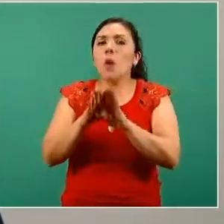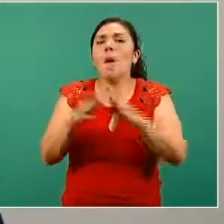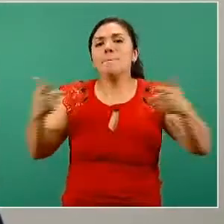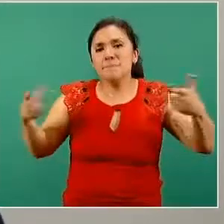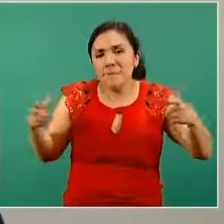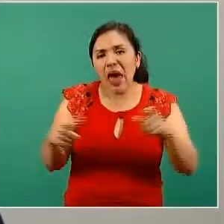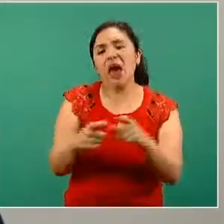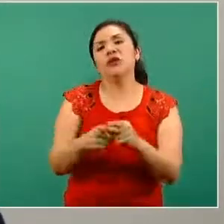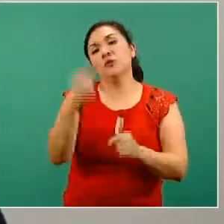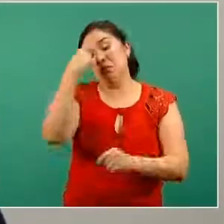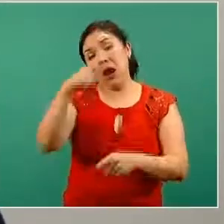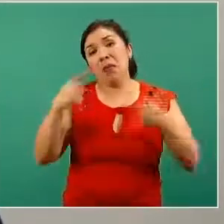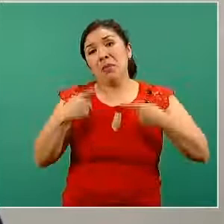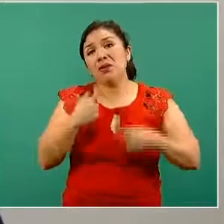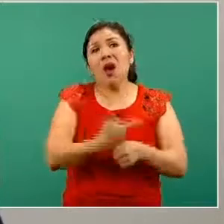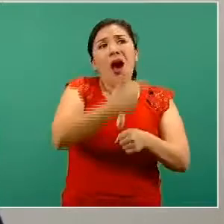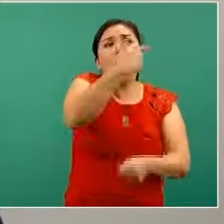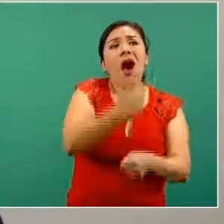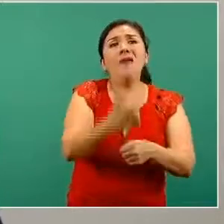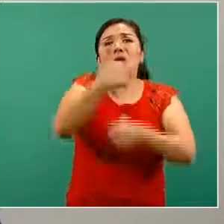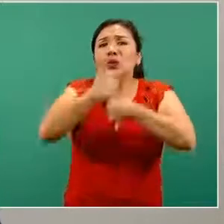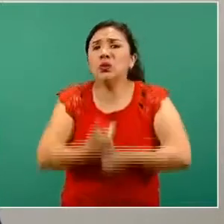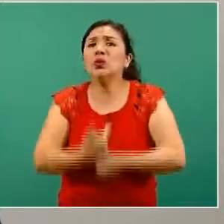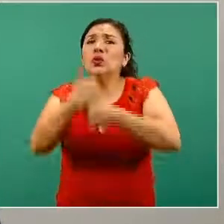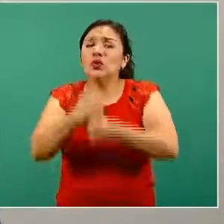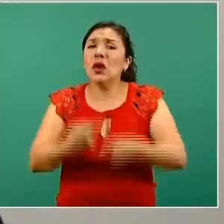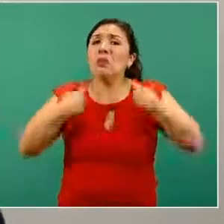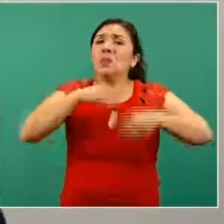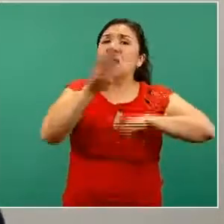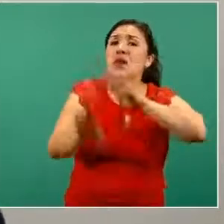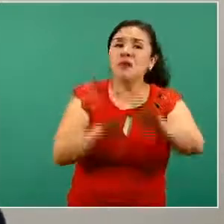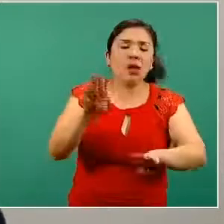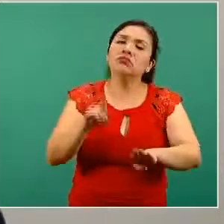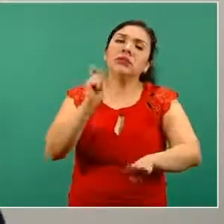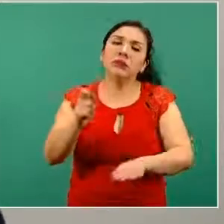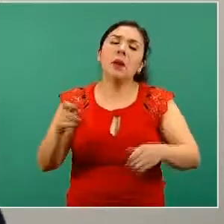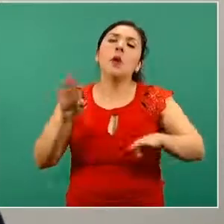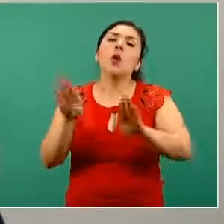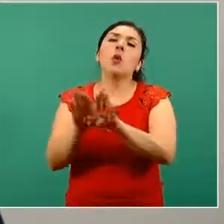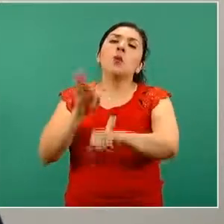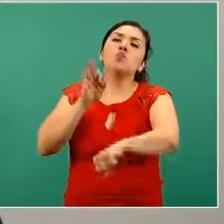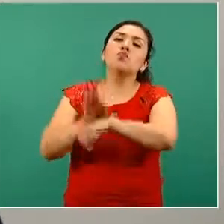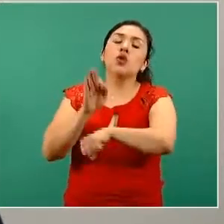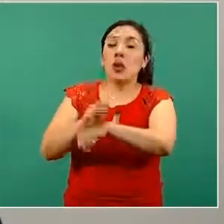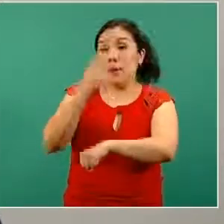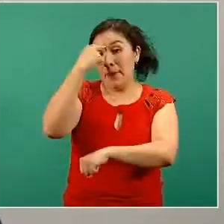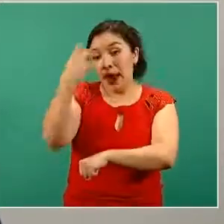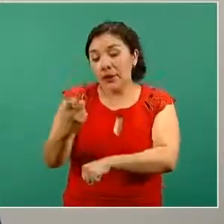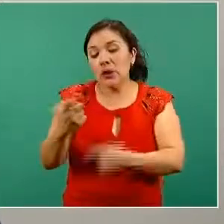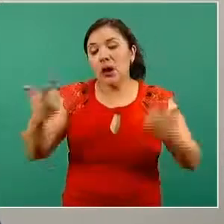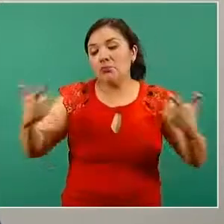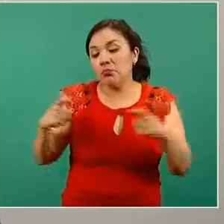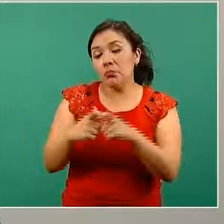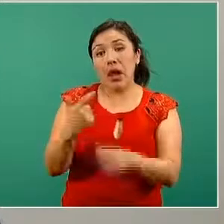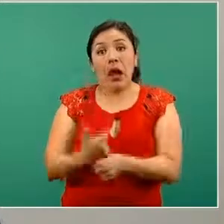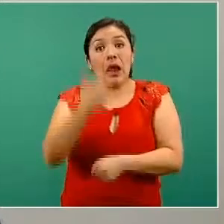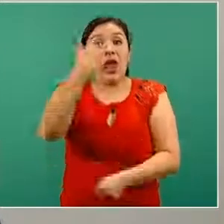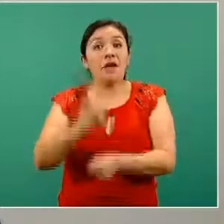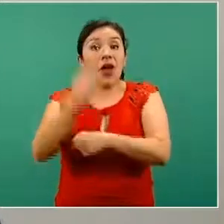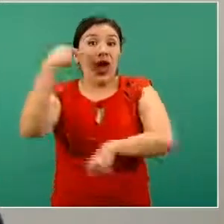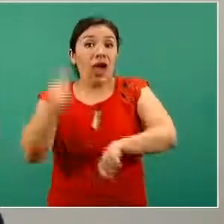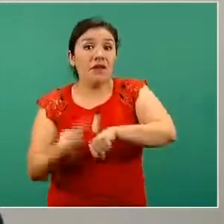de afectación poblacional o de afectación a las mismas personas, para poder reducir obviamente la enfermedad grave y